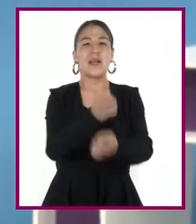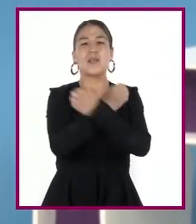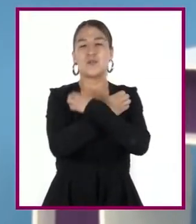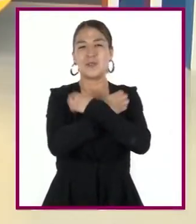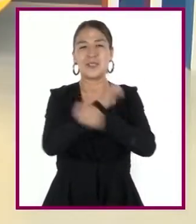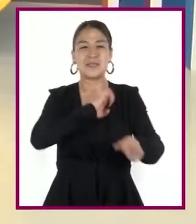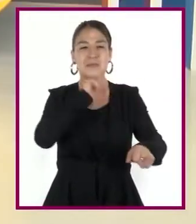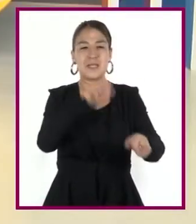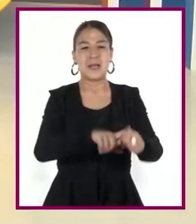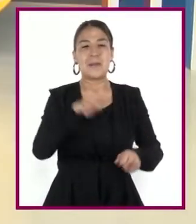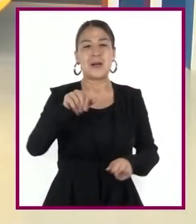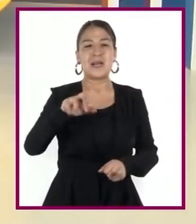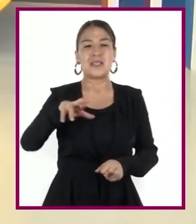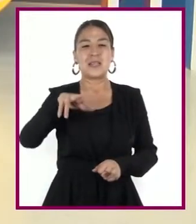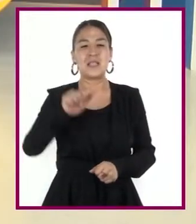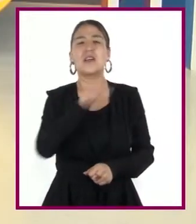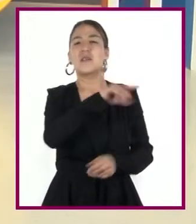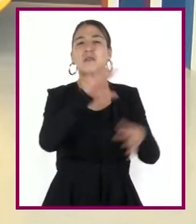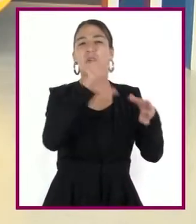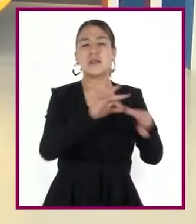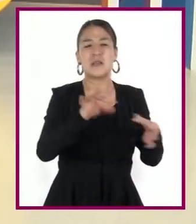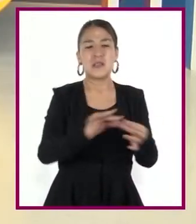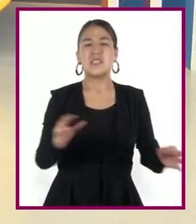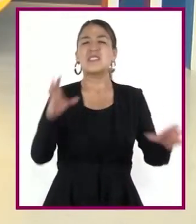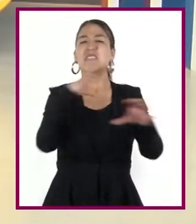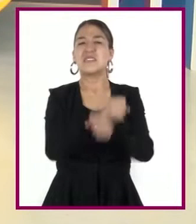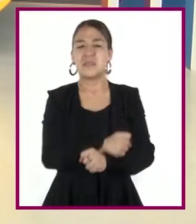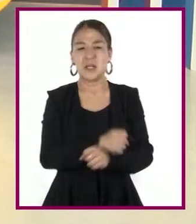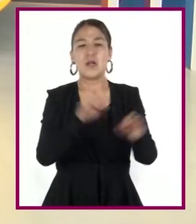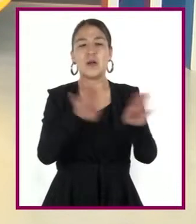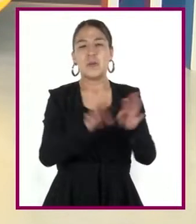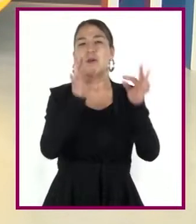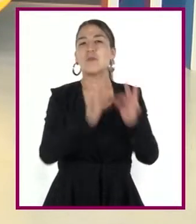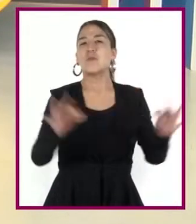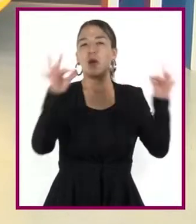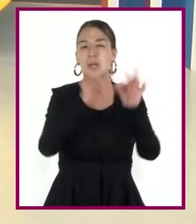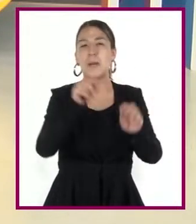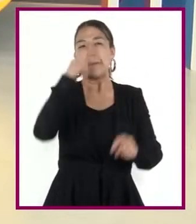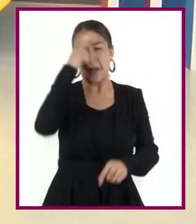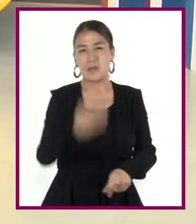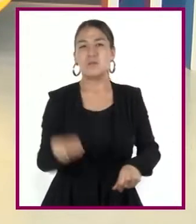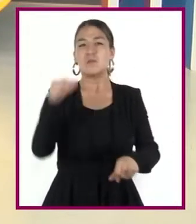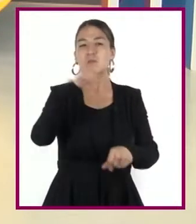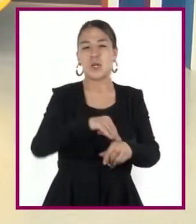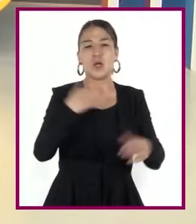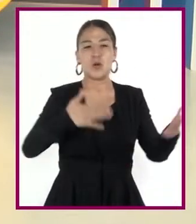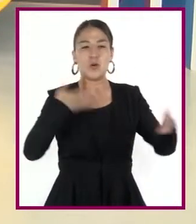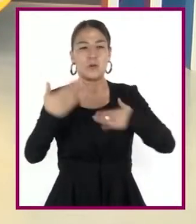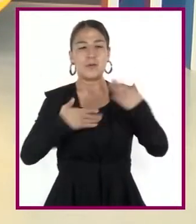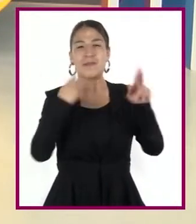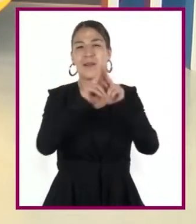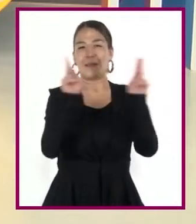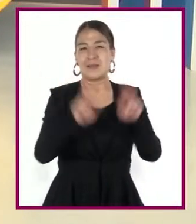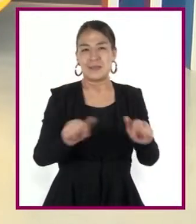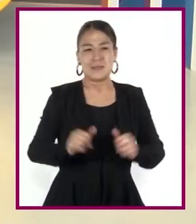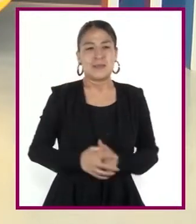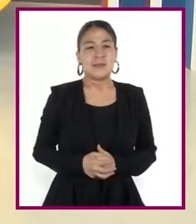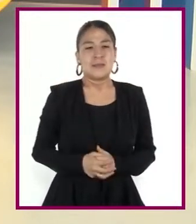Espinosa, quien nos explica su significado y la relevancia de su aplicación para la convivencia